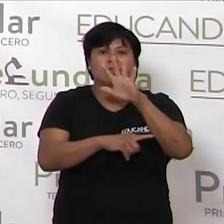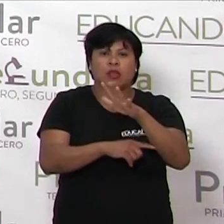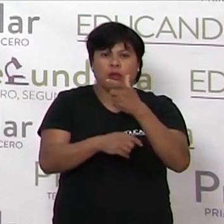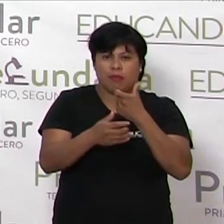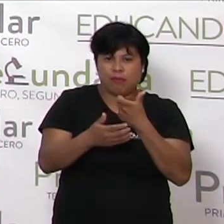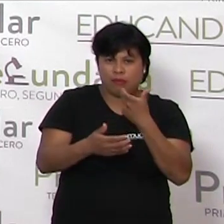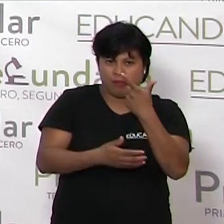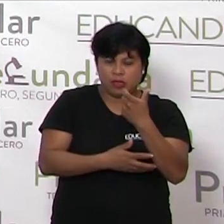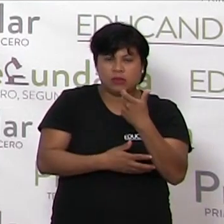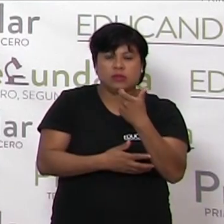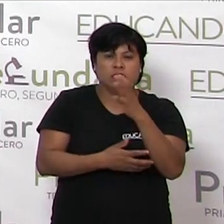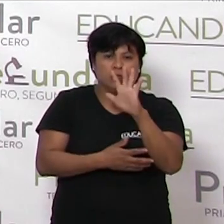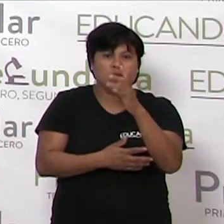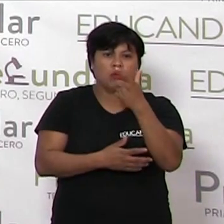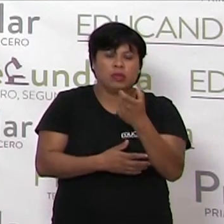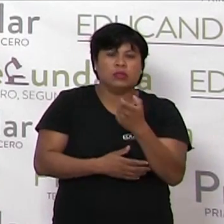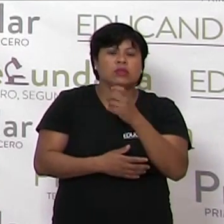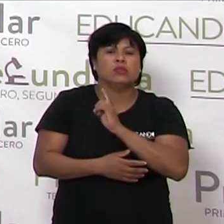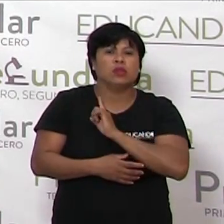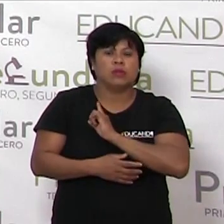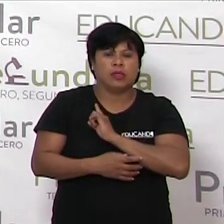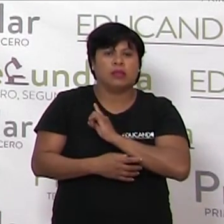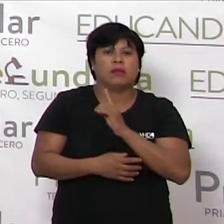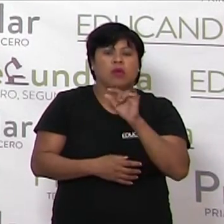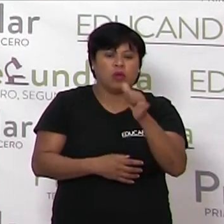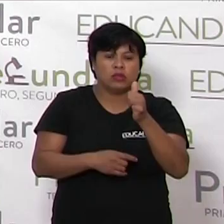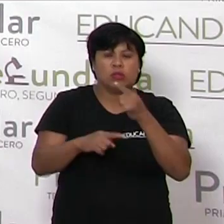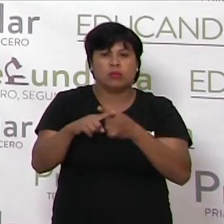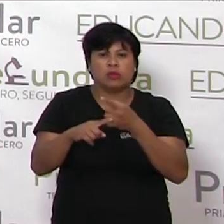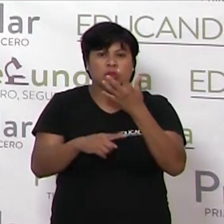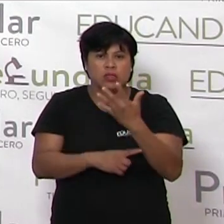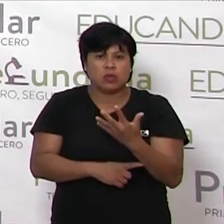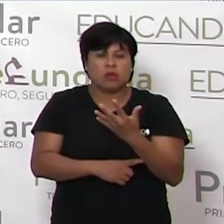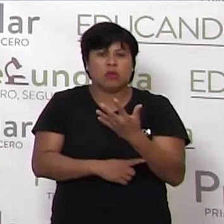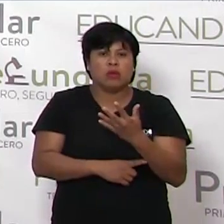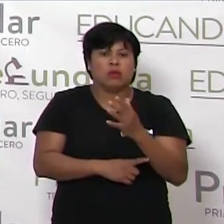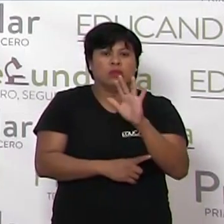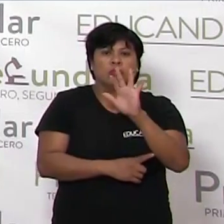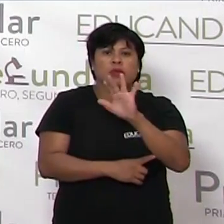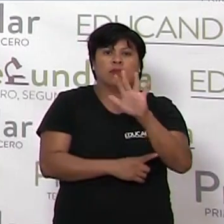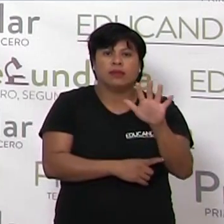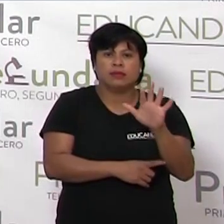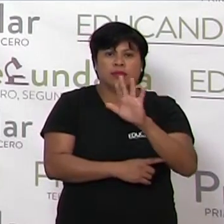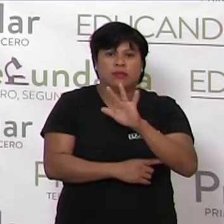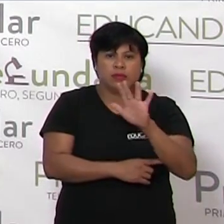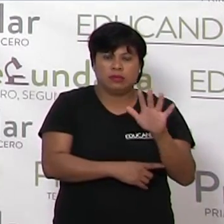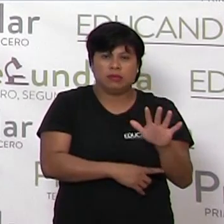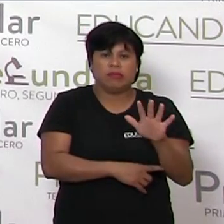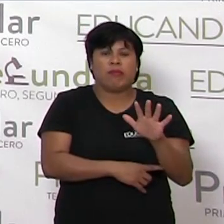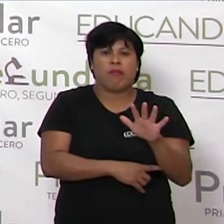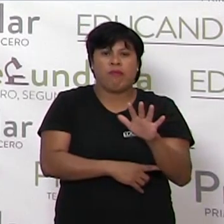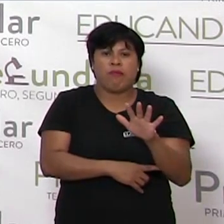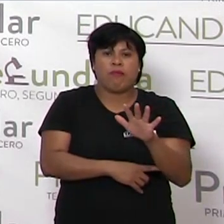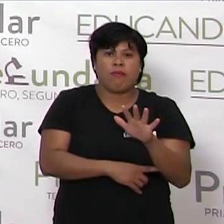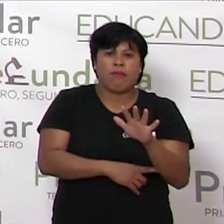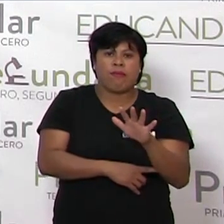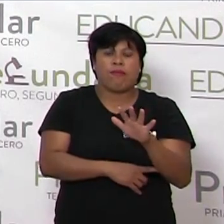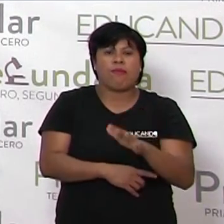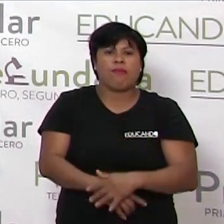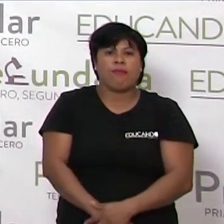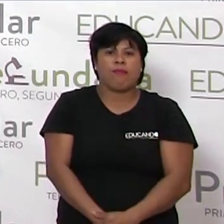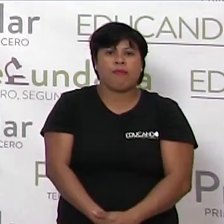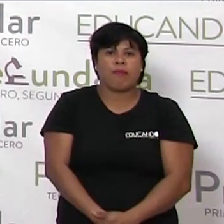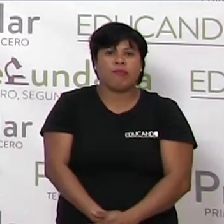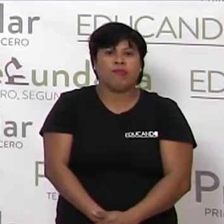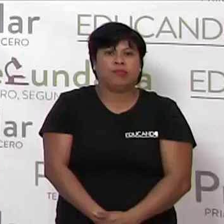5 pesos más para otro helado. O hacer la multiplicación, 11 por 5 son 55.